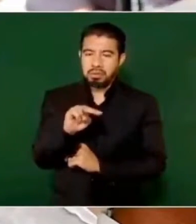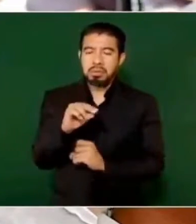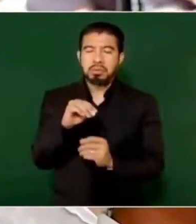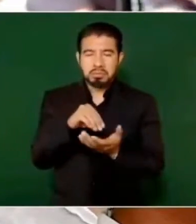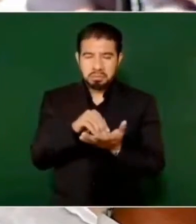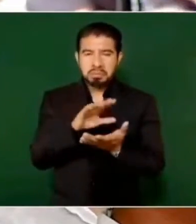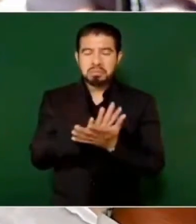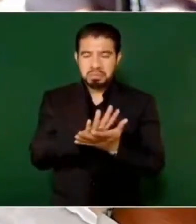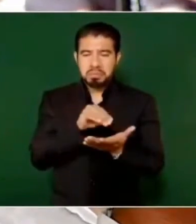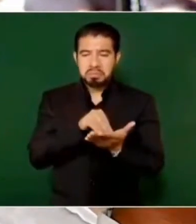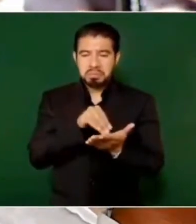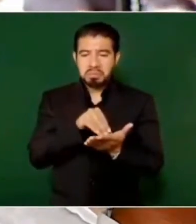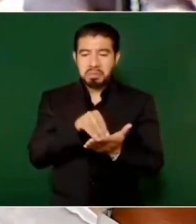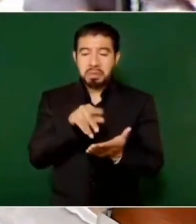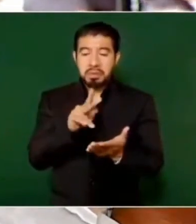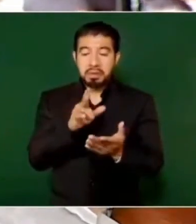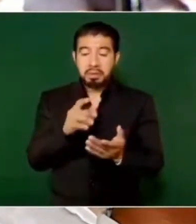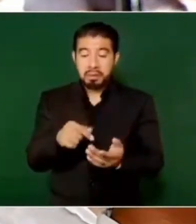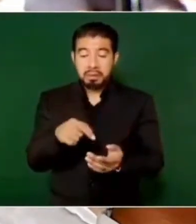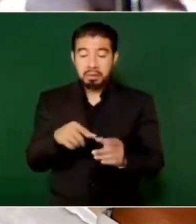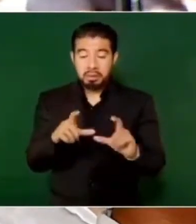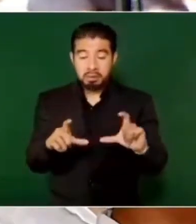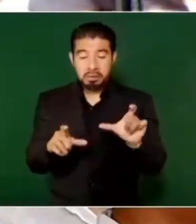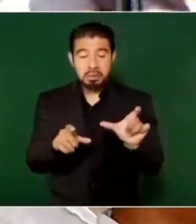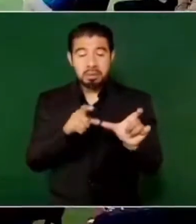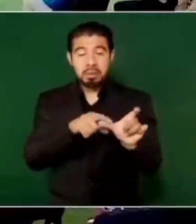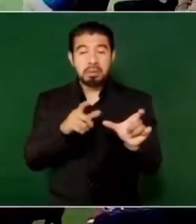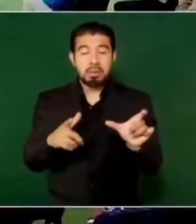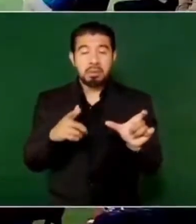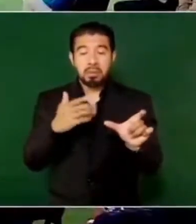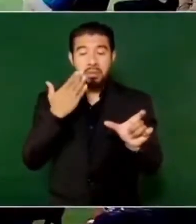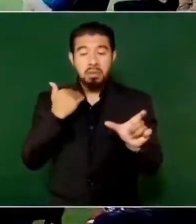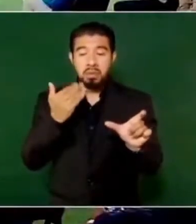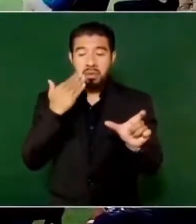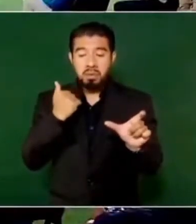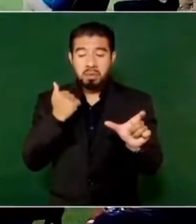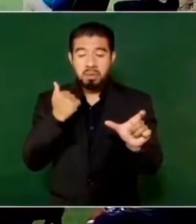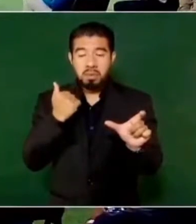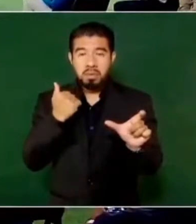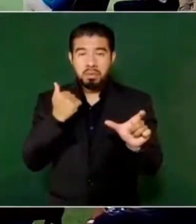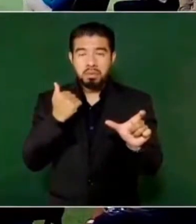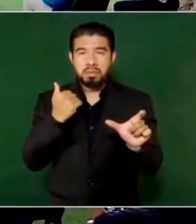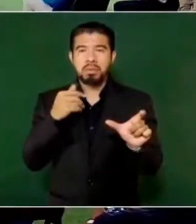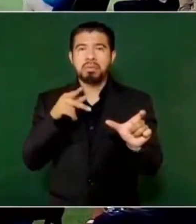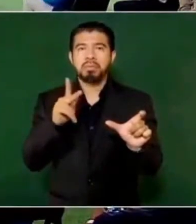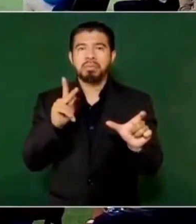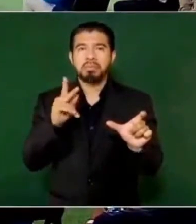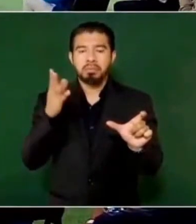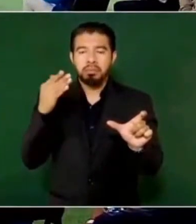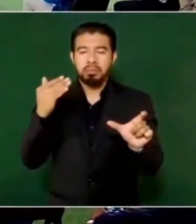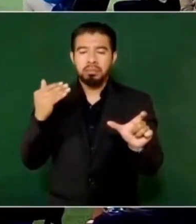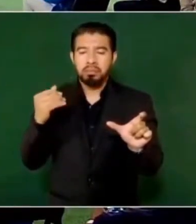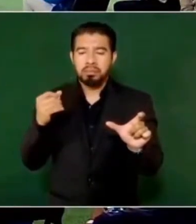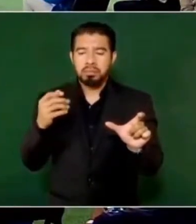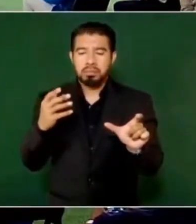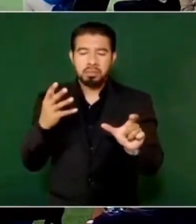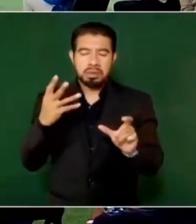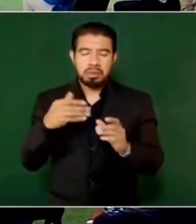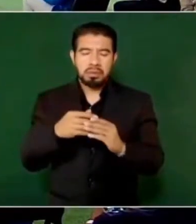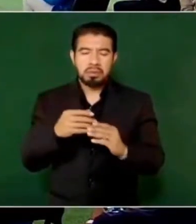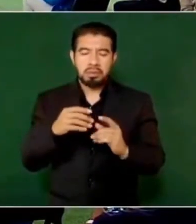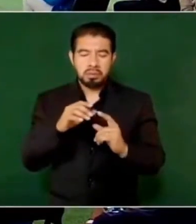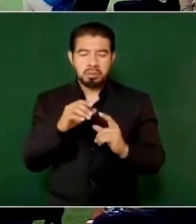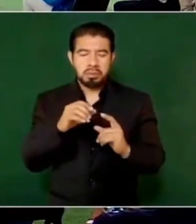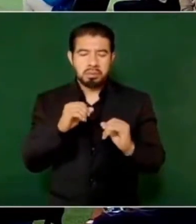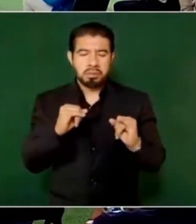ni una. Mi inquietud es, a ver, ¿cómo veía usted desde, porque creo que lo hizo cuando estaba en el Instituto del